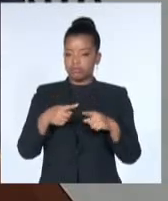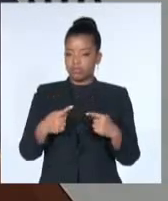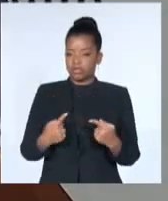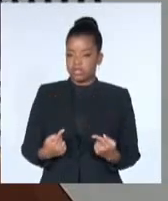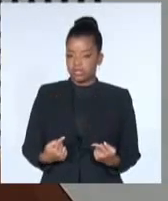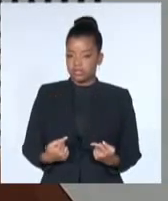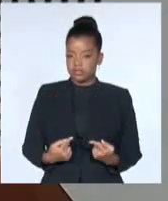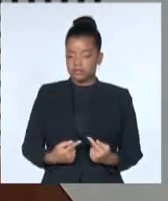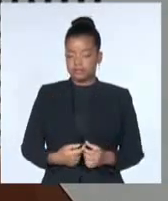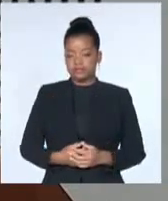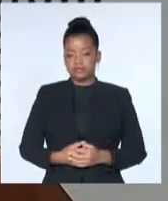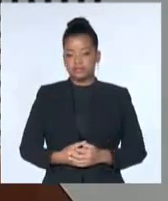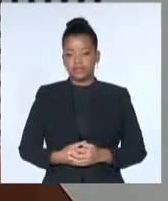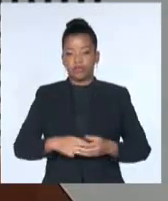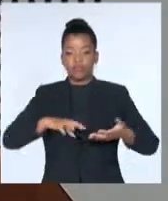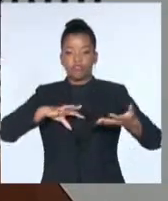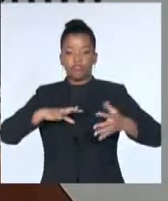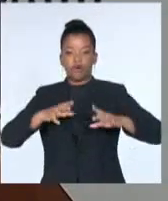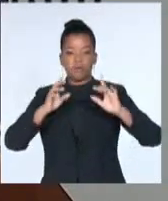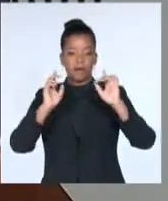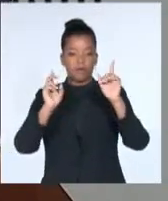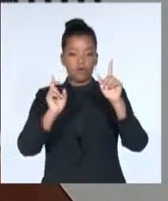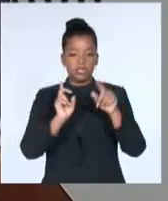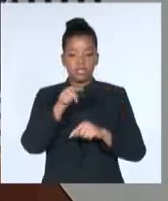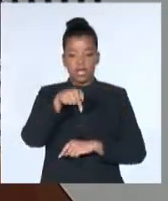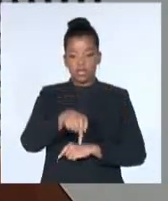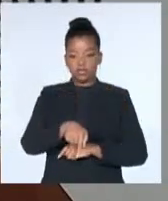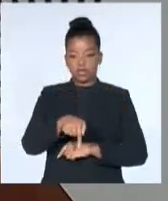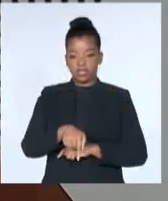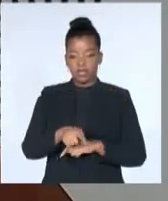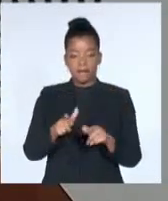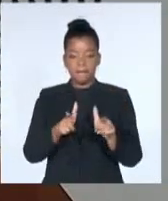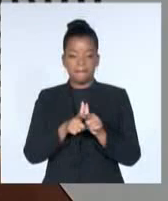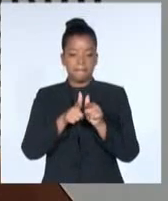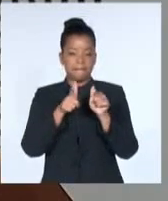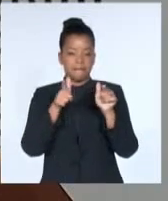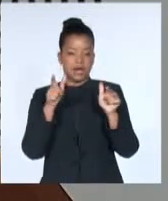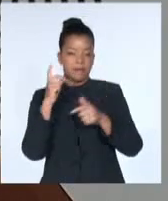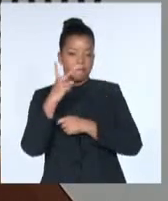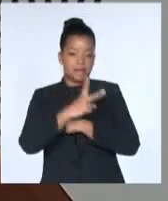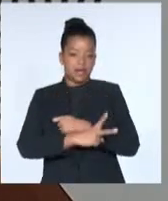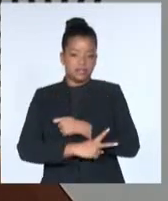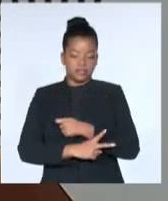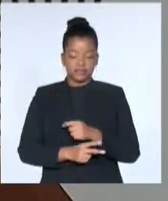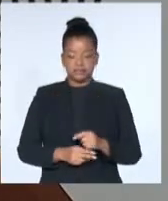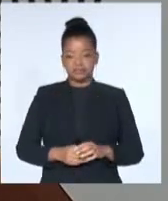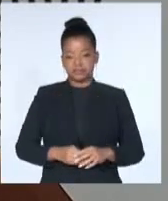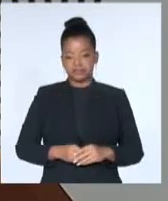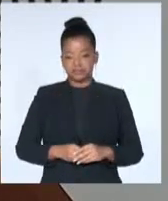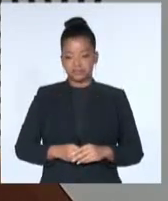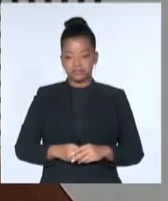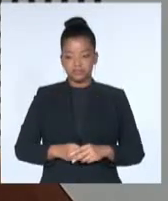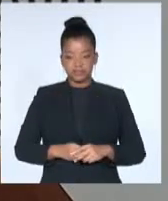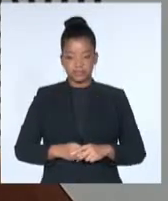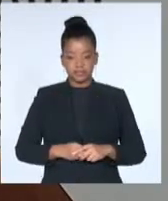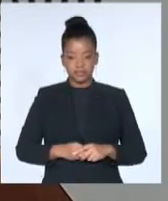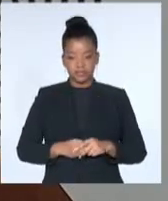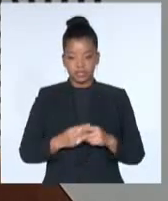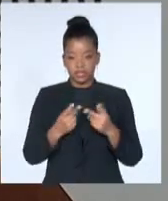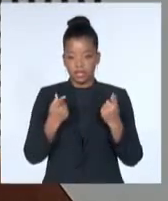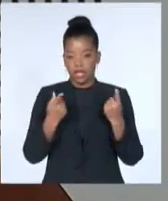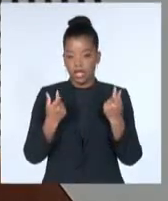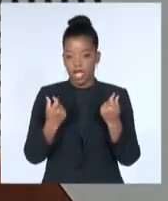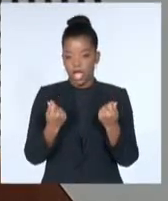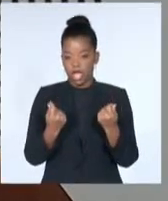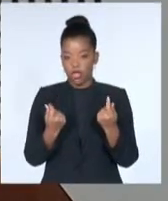una cuestión política de actualidad en la mayoría de nuestros países. La transición de una economía impulsada por